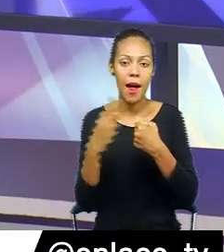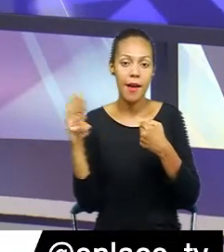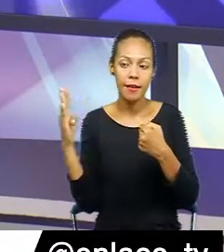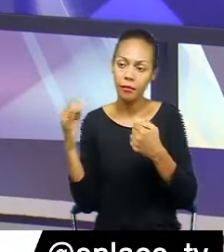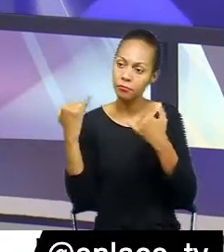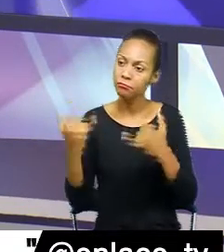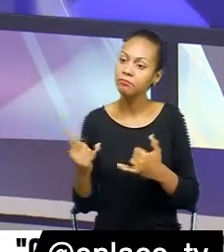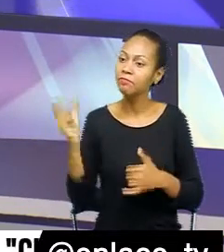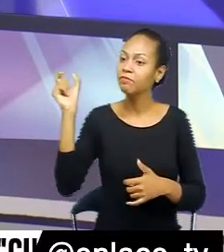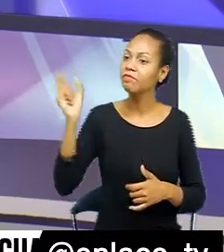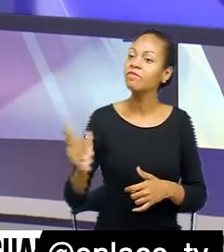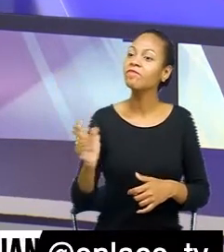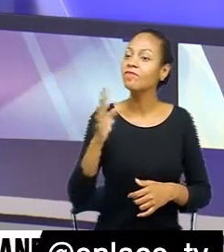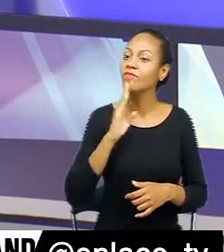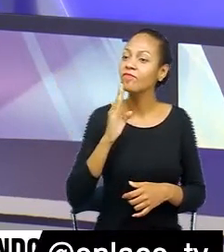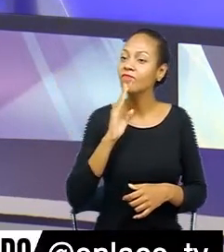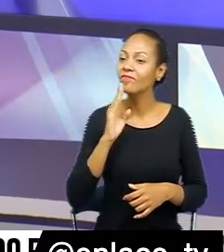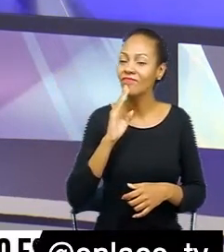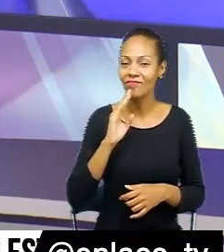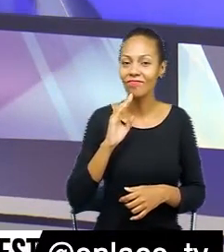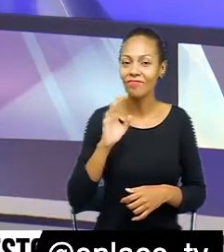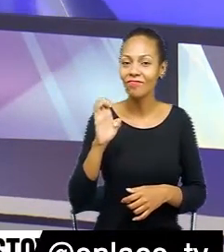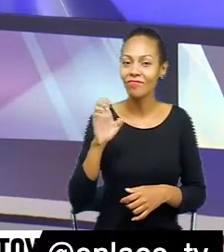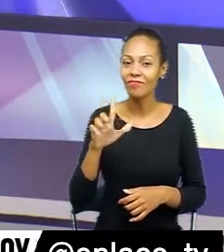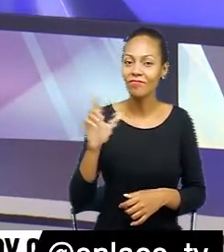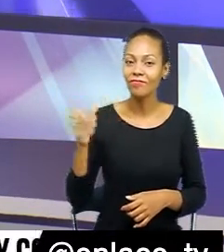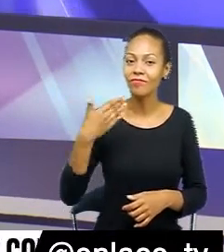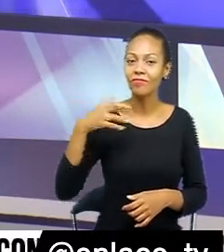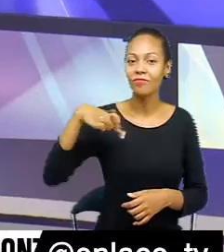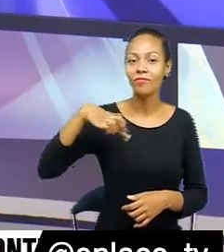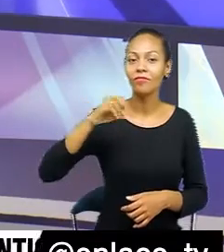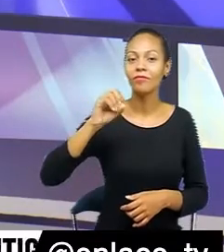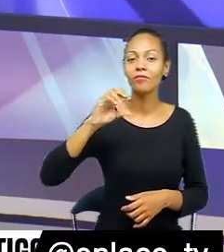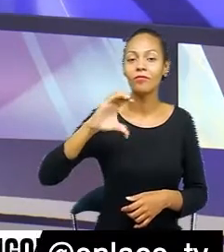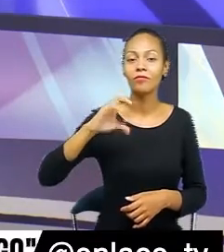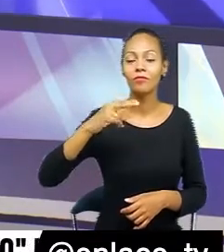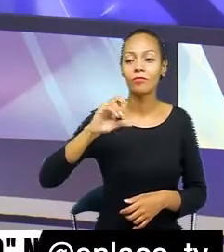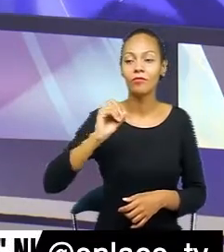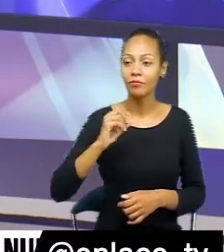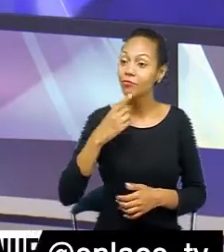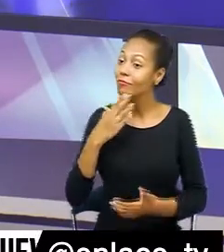del Atlántico, Luis Alfonso El Pocho Molina. Pocho, muy buenas tardes para usted.